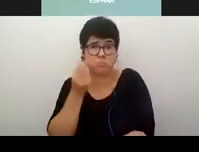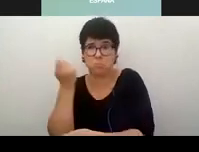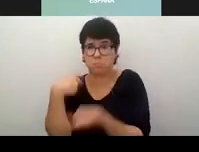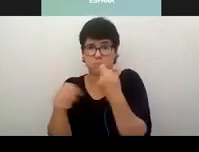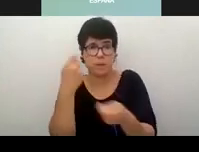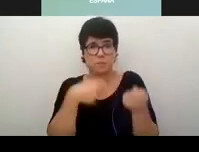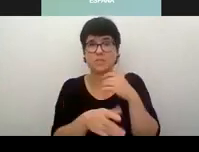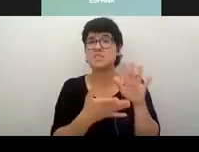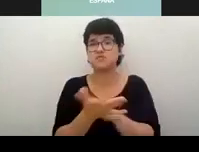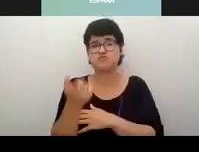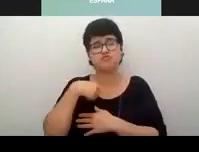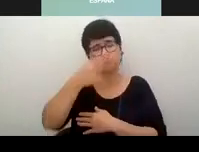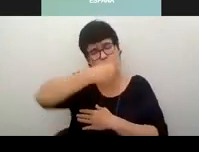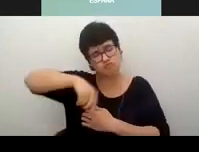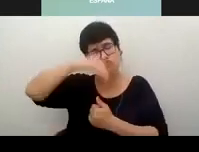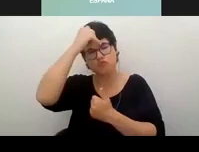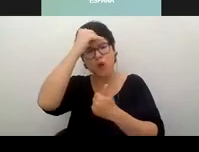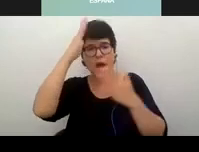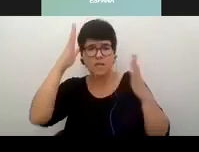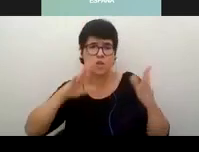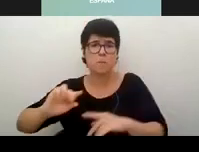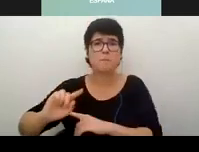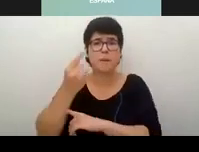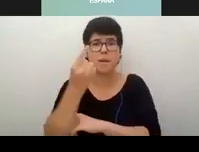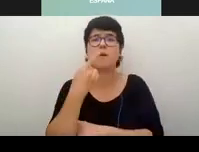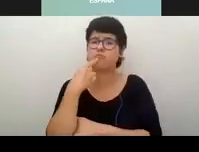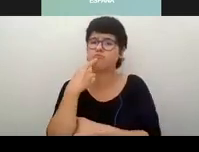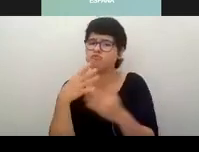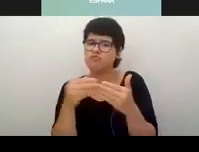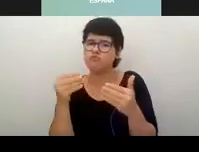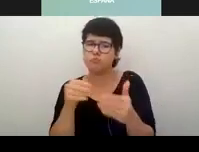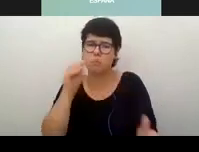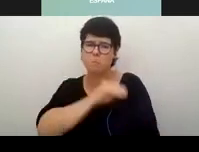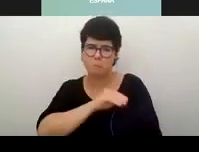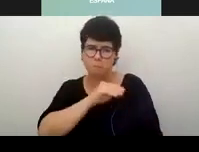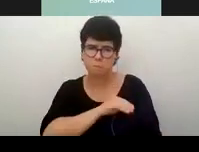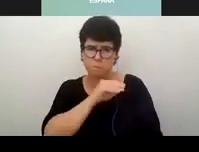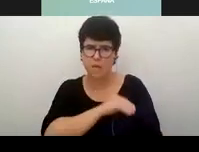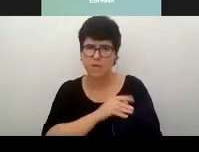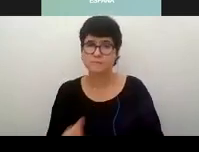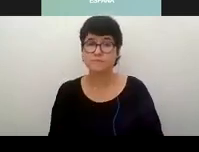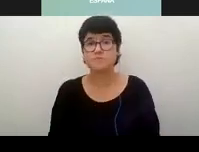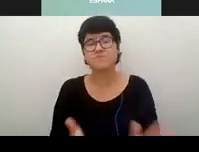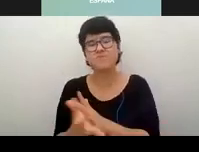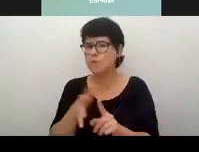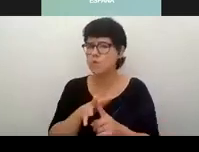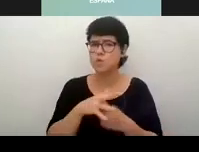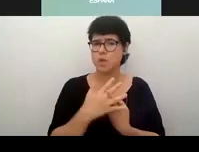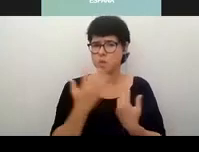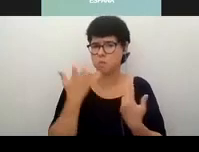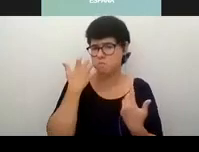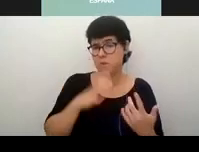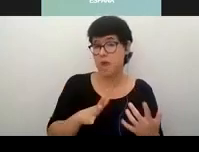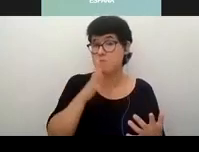mucho en atención primaria. Es una situación atípica en tanto en cuanto es un hongo, es una levadura, es un hongo,